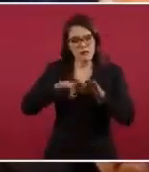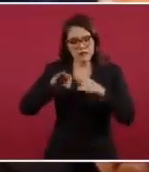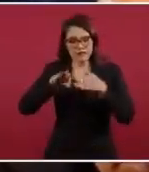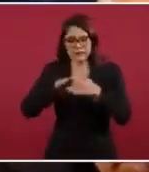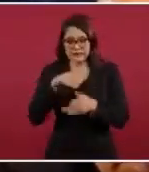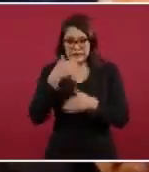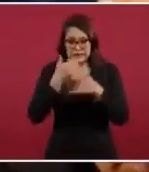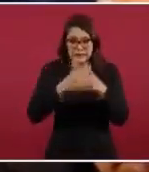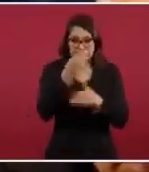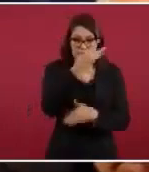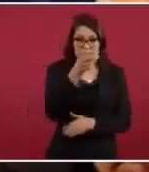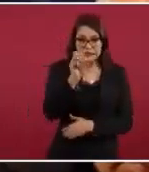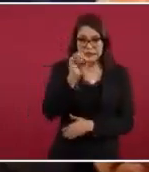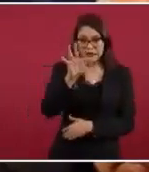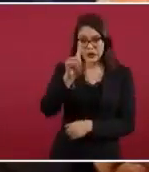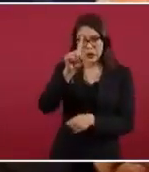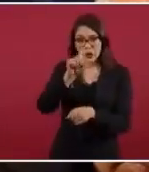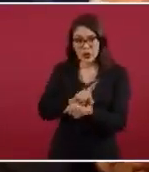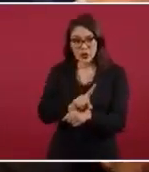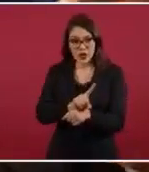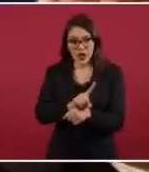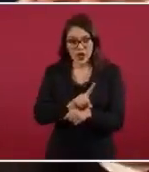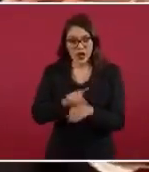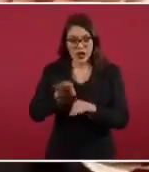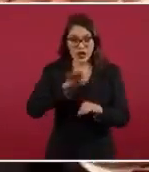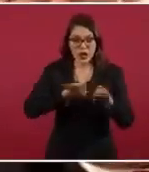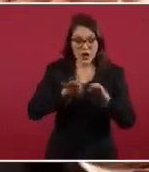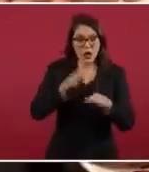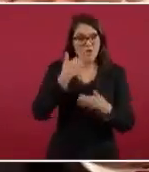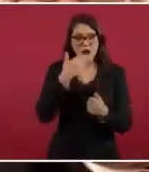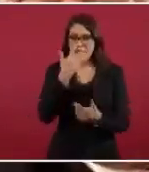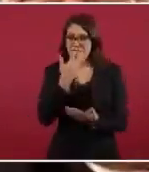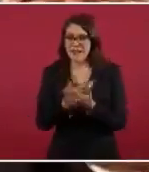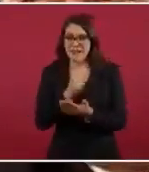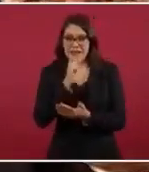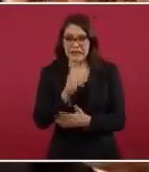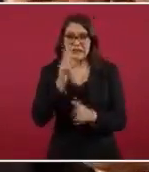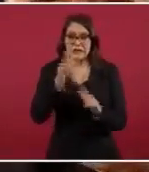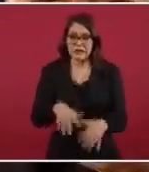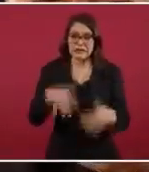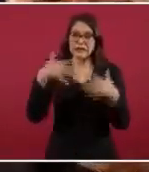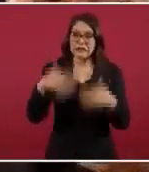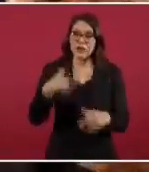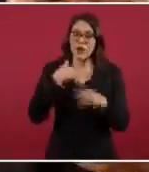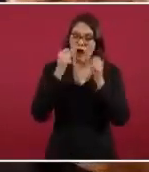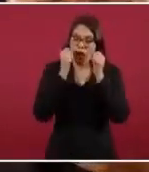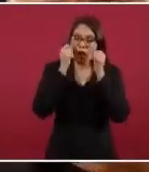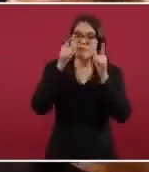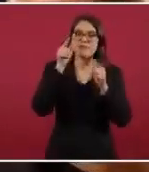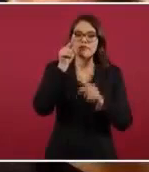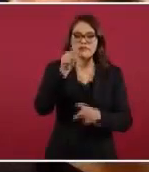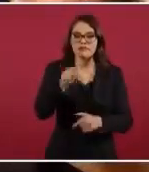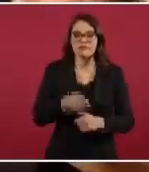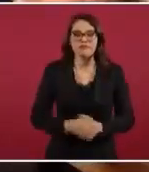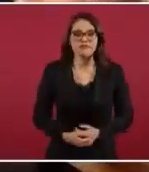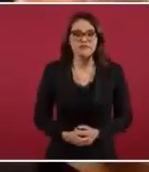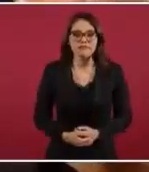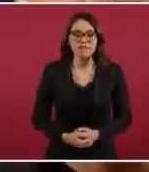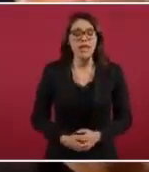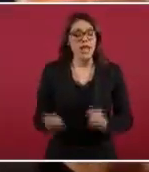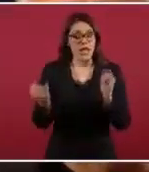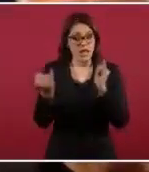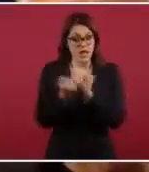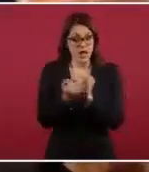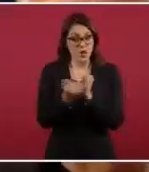365 días sin descanso. Eso me ganó mi admiración. También el hecho de que